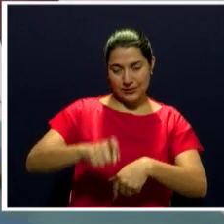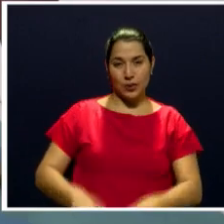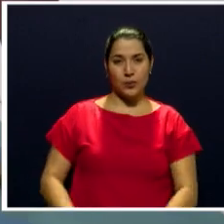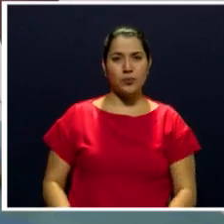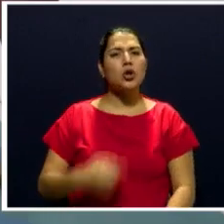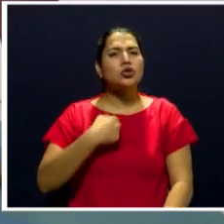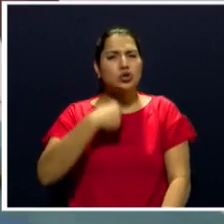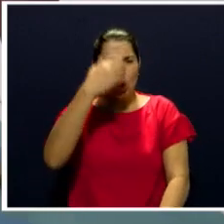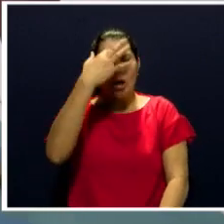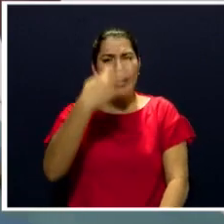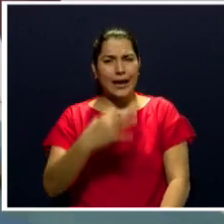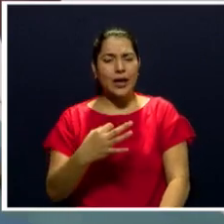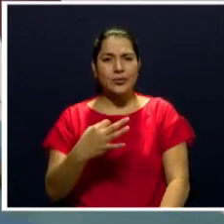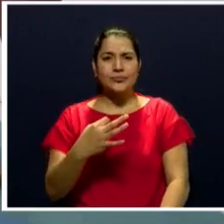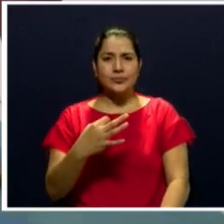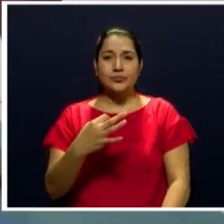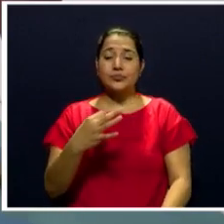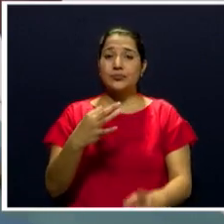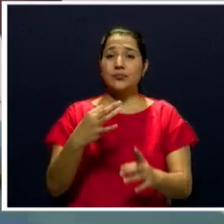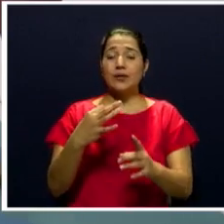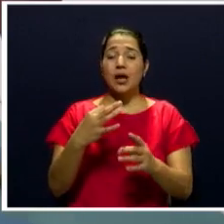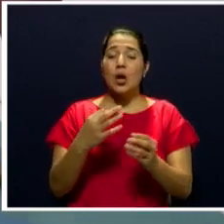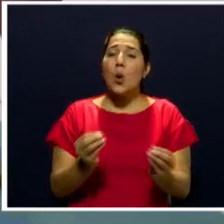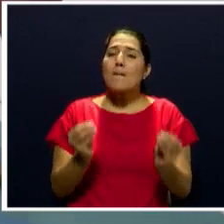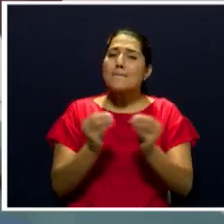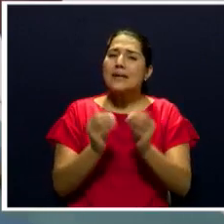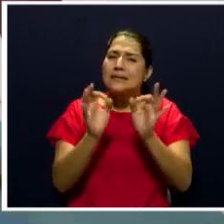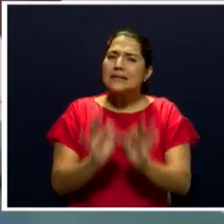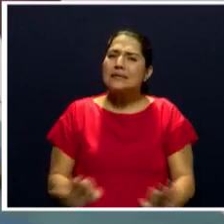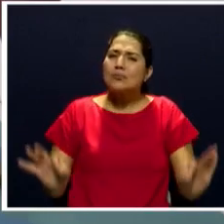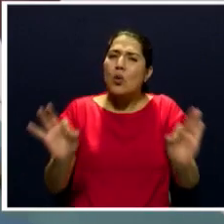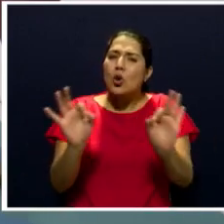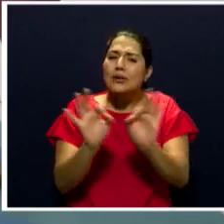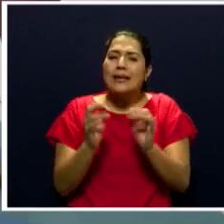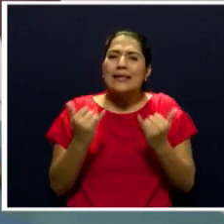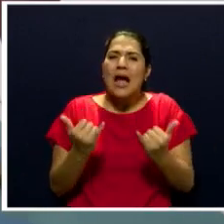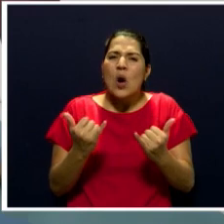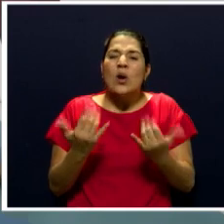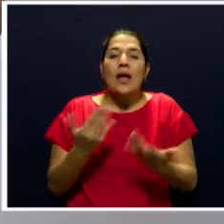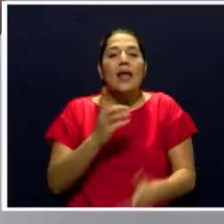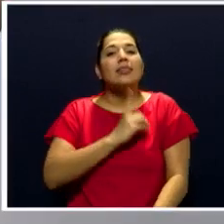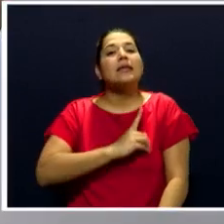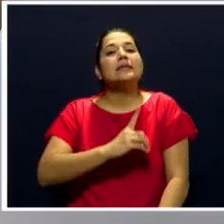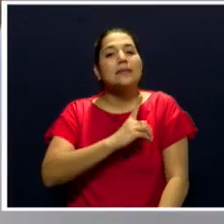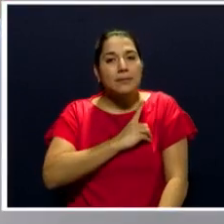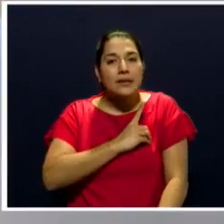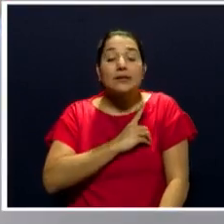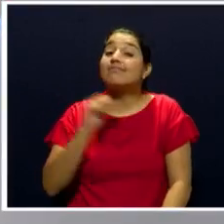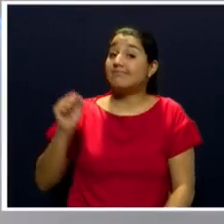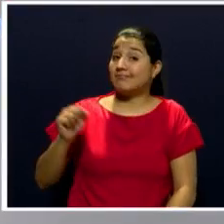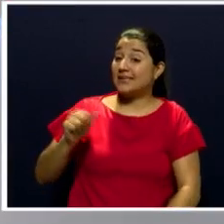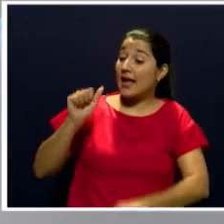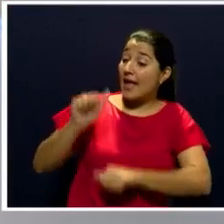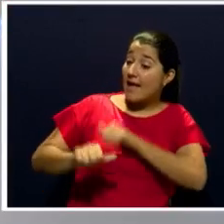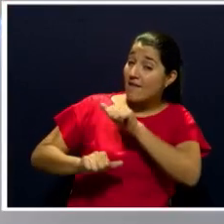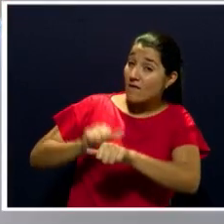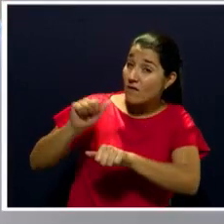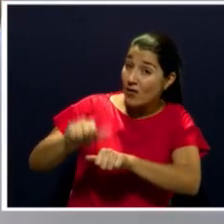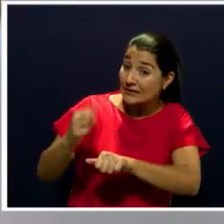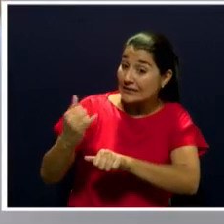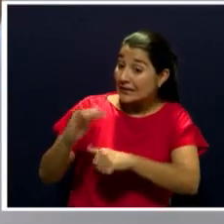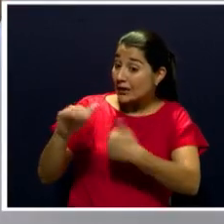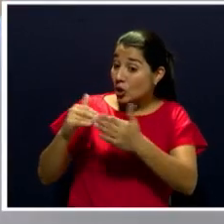Creo que la palabra clave hoy es disciplina. Así es, un esfuerzo que entre todos puede dar muy